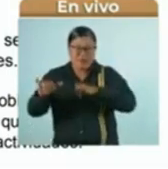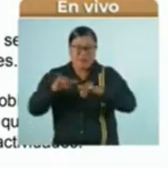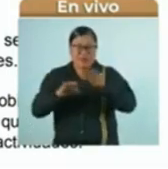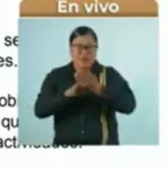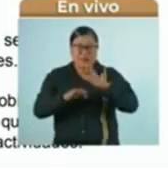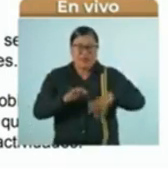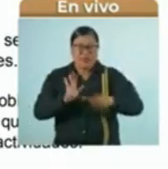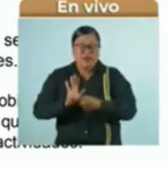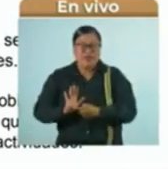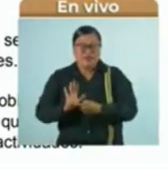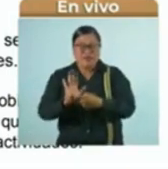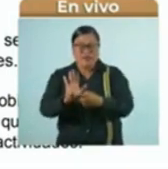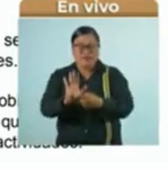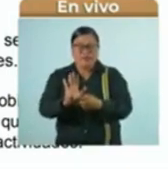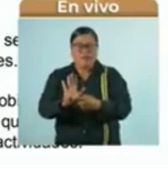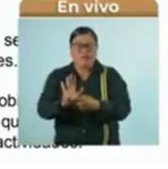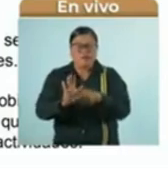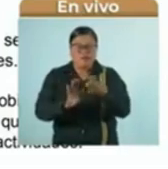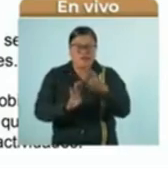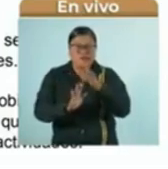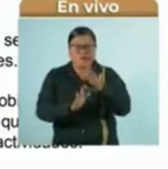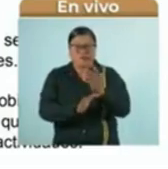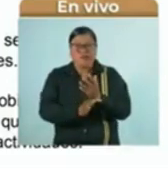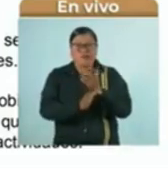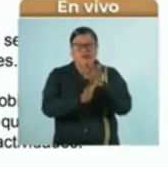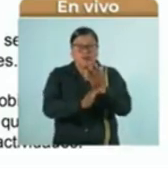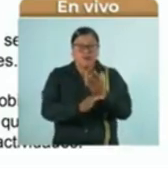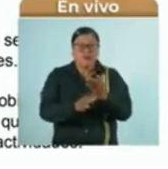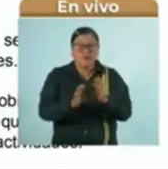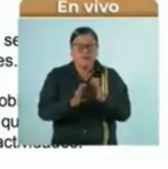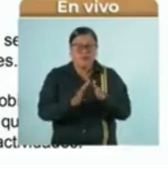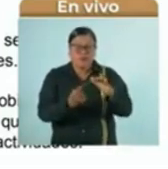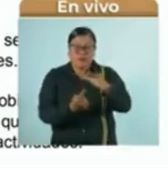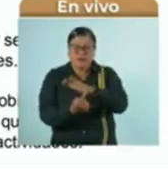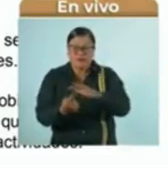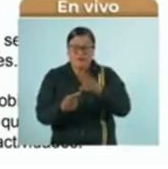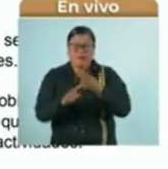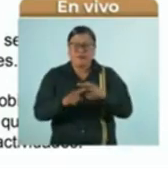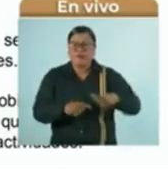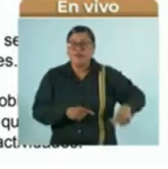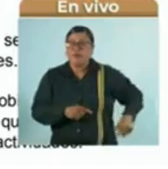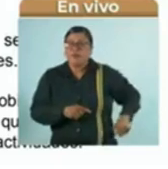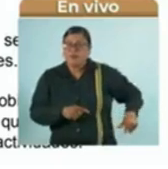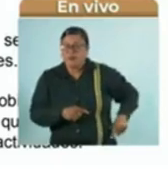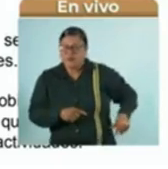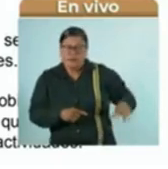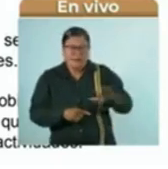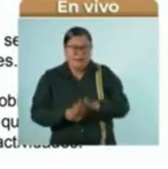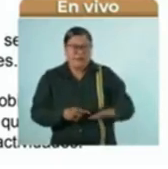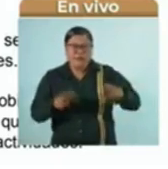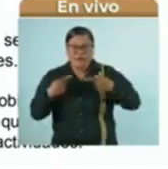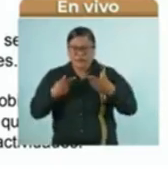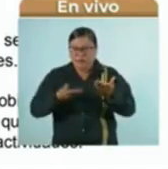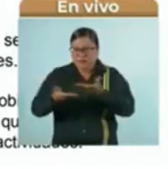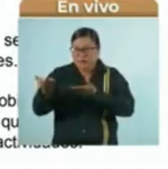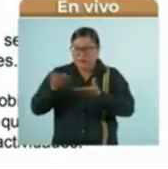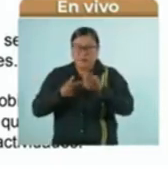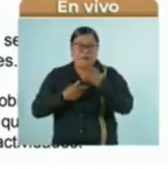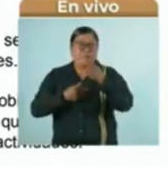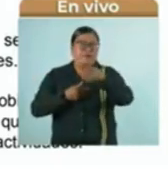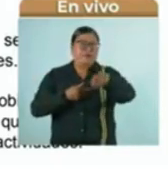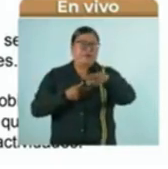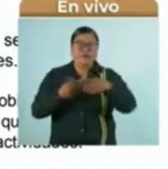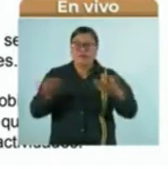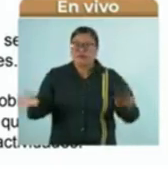mostré, en una definición comunitaria entre gobierno y pobladores, van a decir ellos,